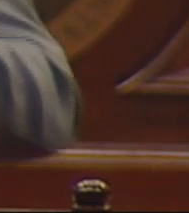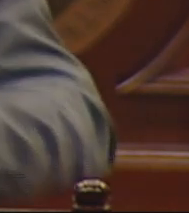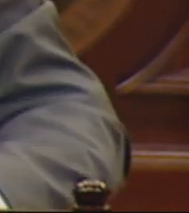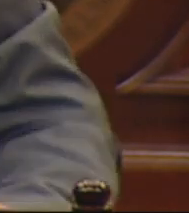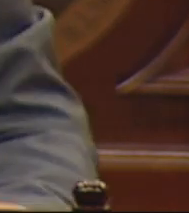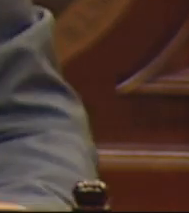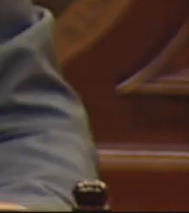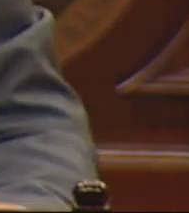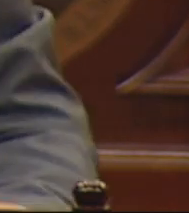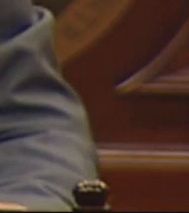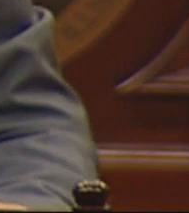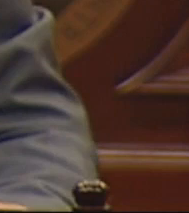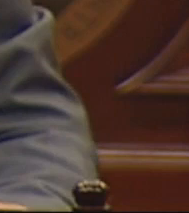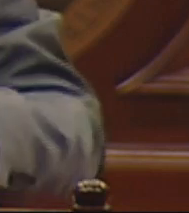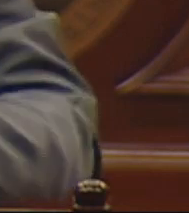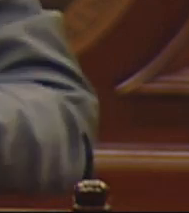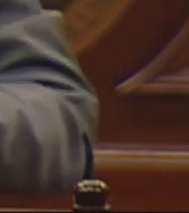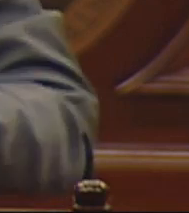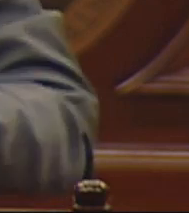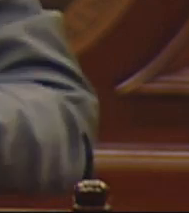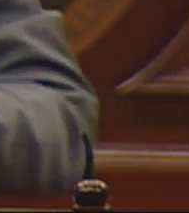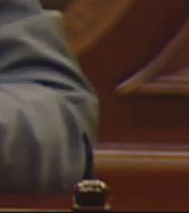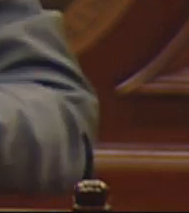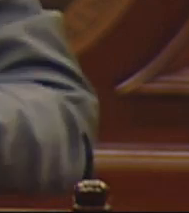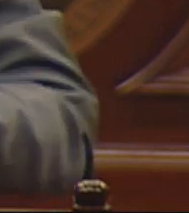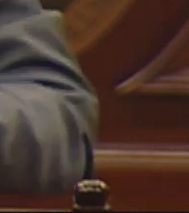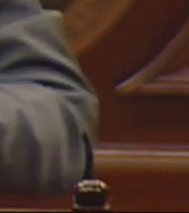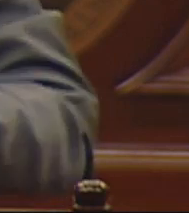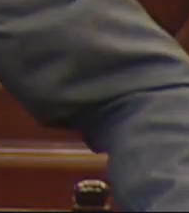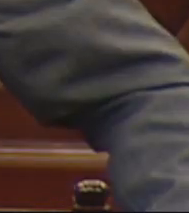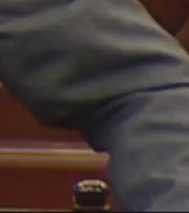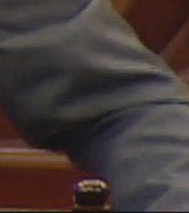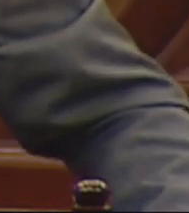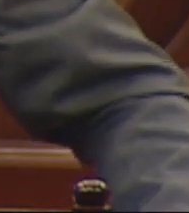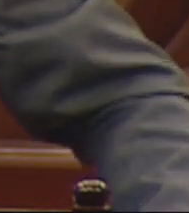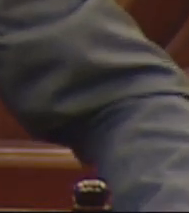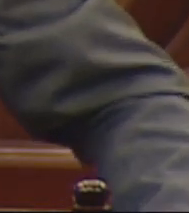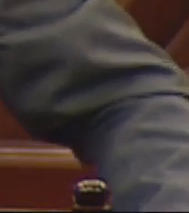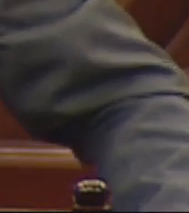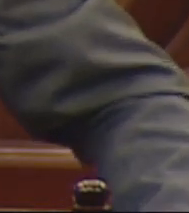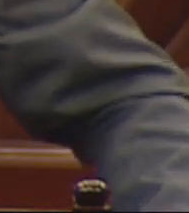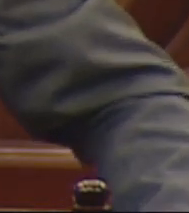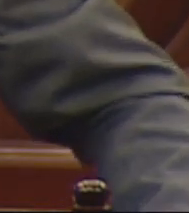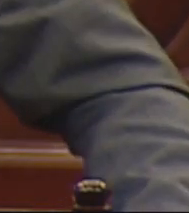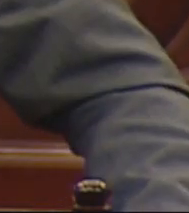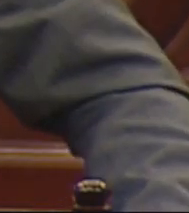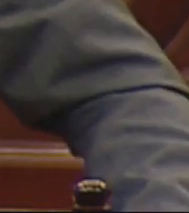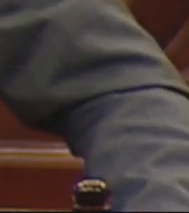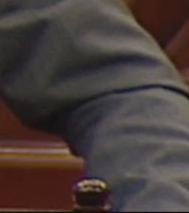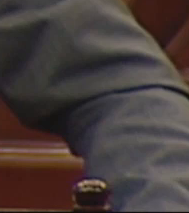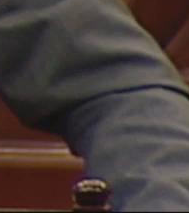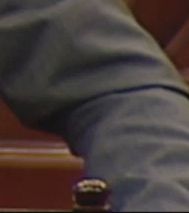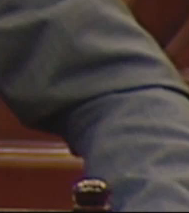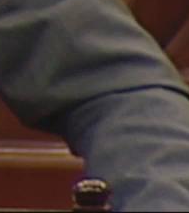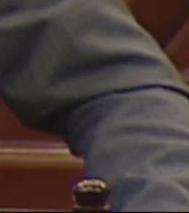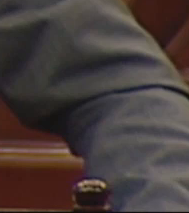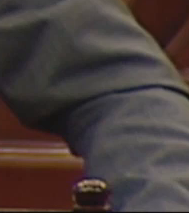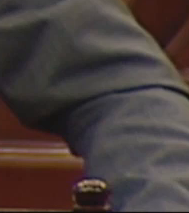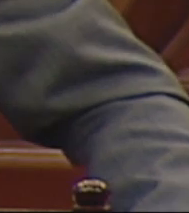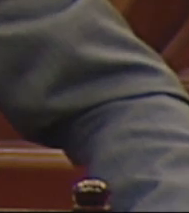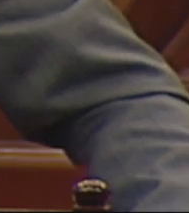esos valores que nos costó. No crean que desprenderse de algo es